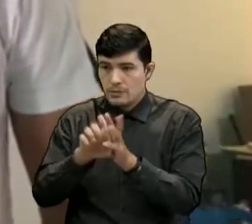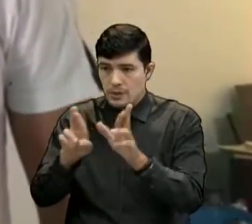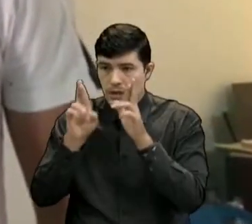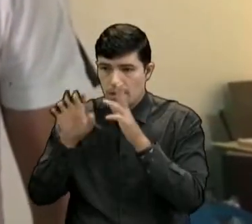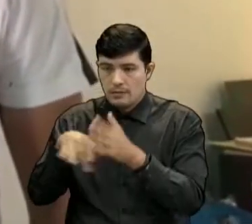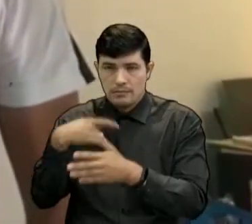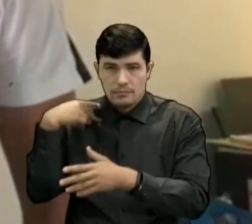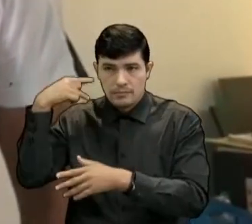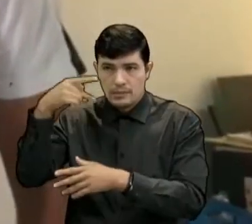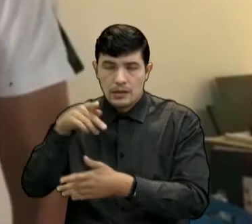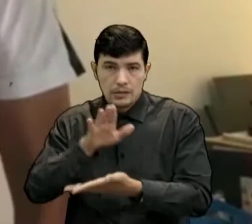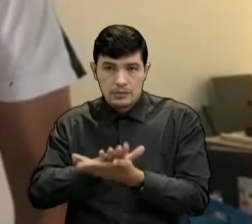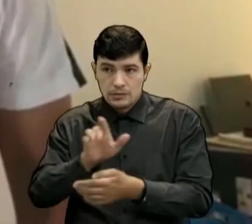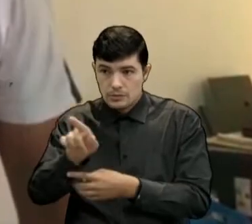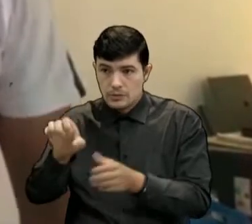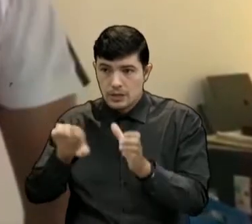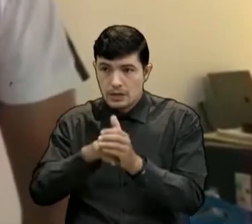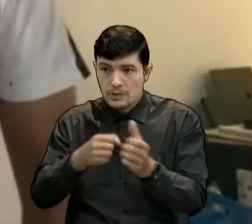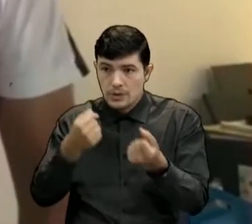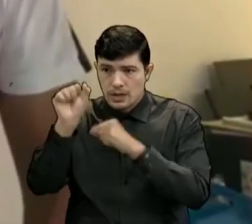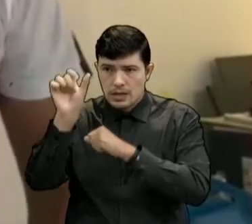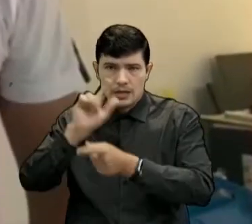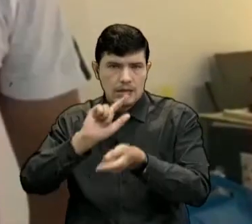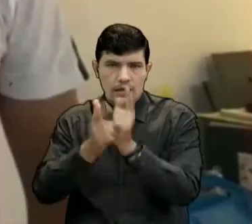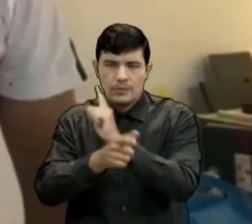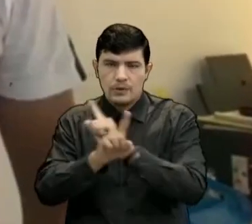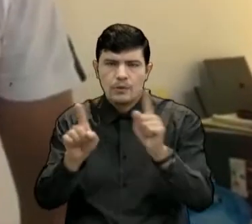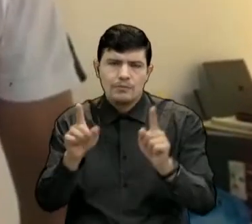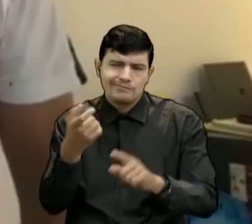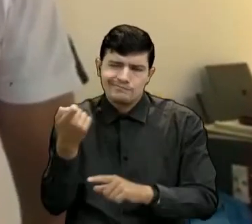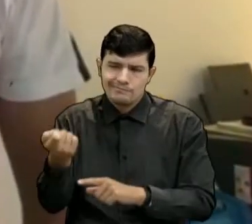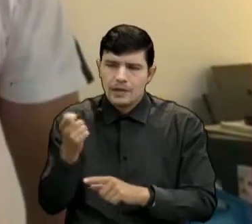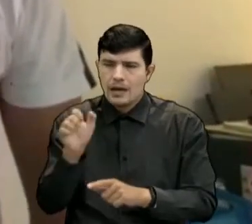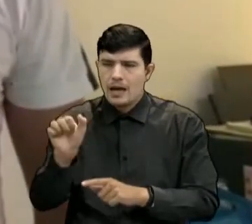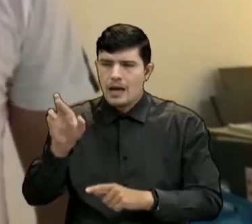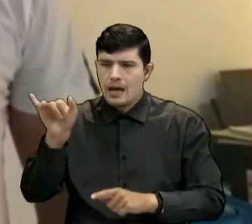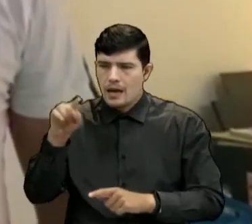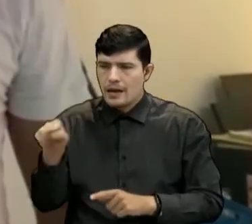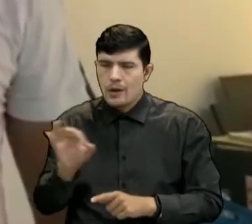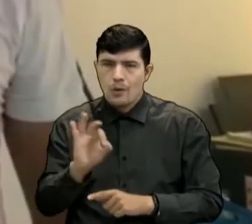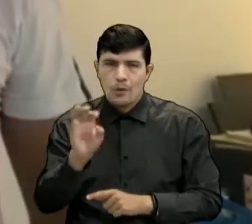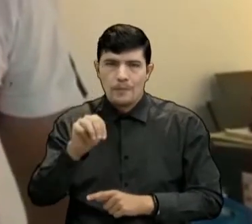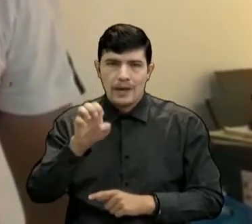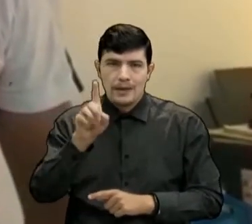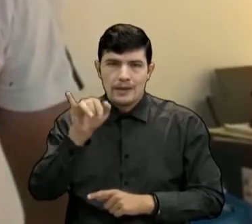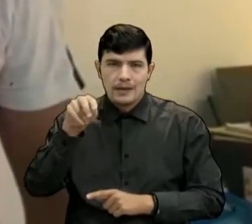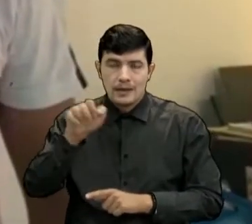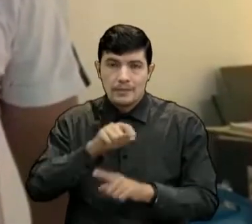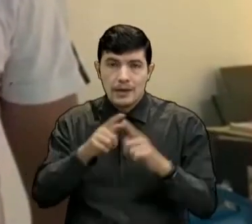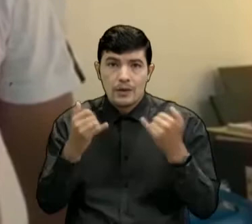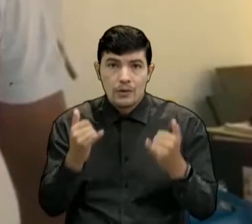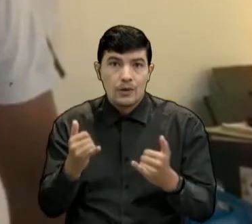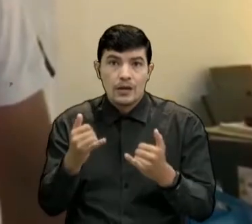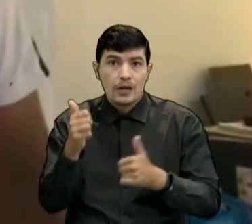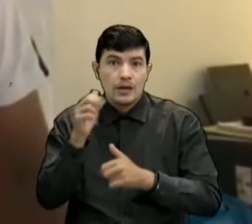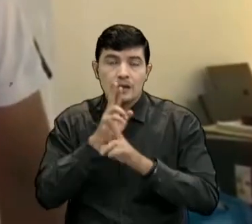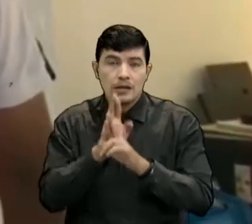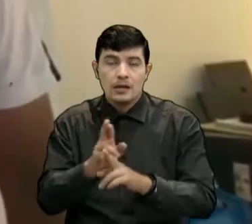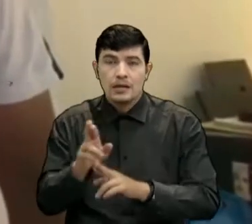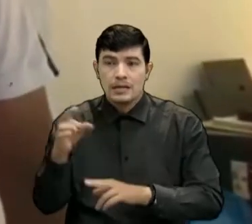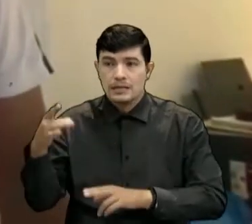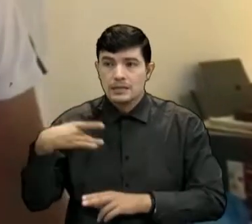la historia, equipo que gana no se cambia. Lamentable lo de Arias, pues irá Medina. Y mi marcador para hoy es Chile